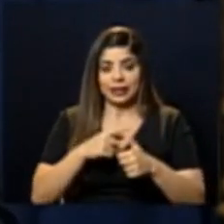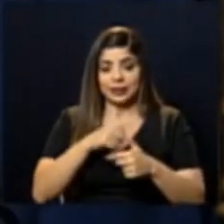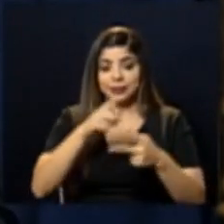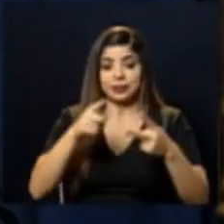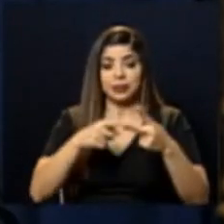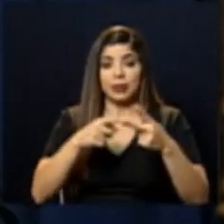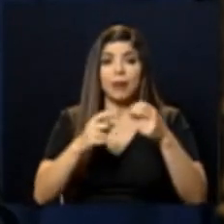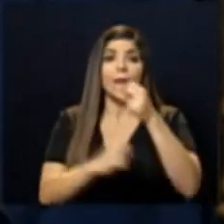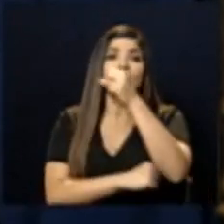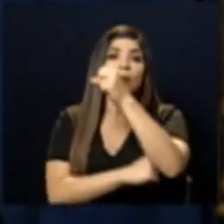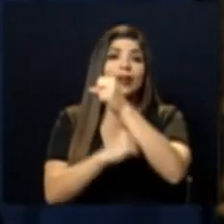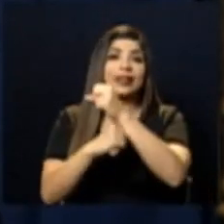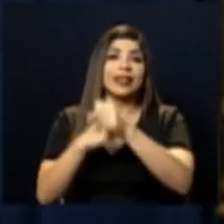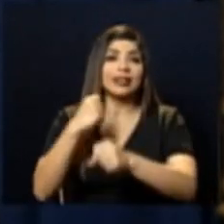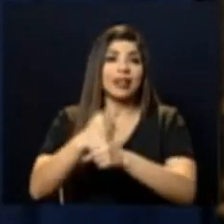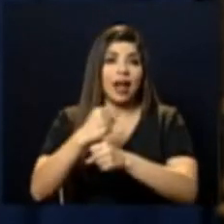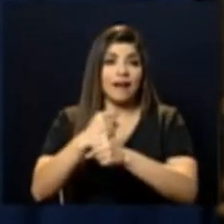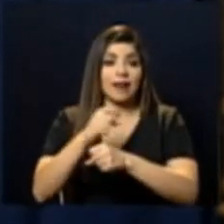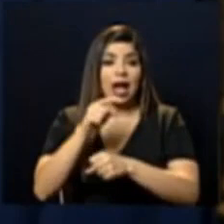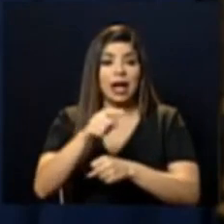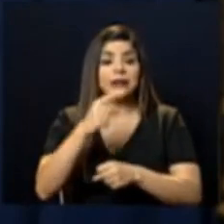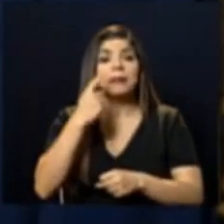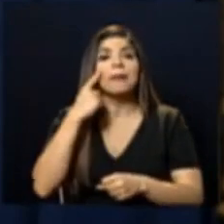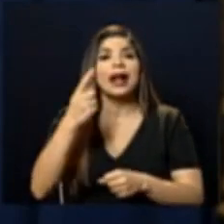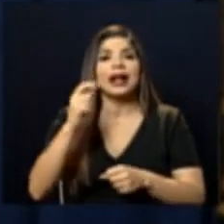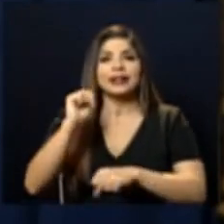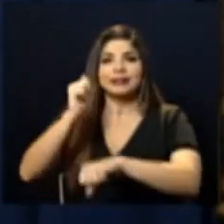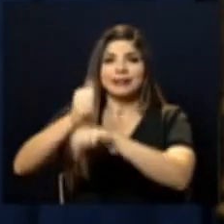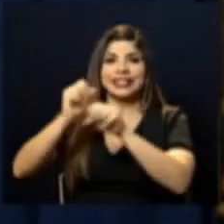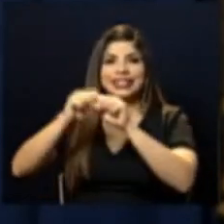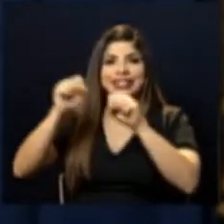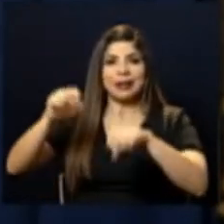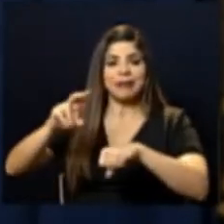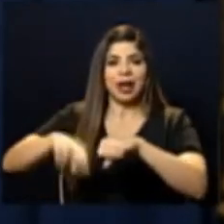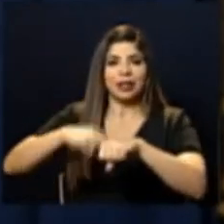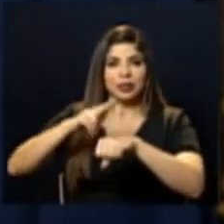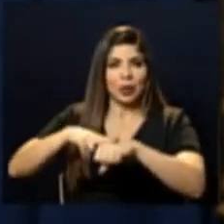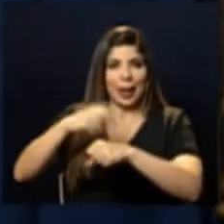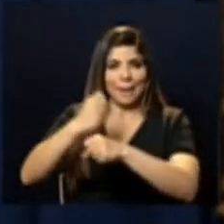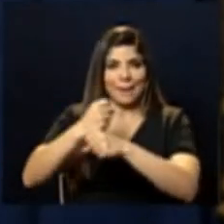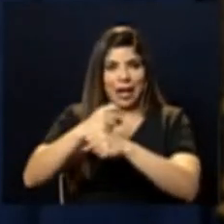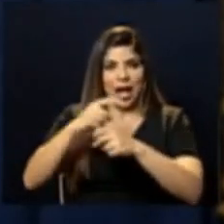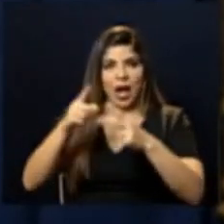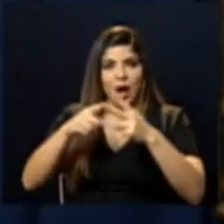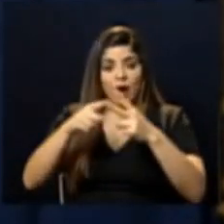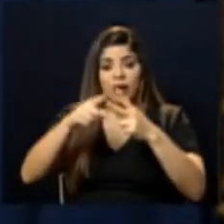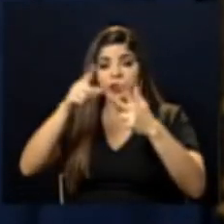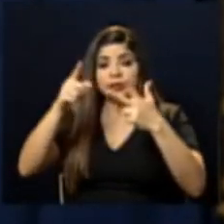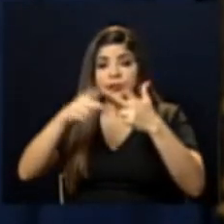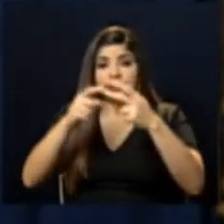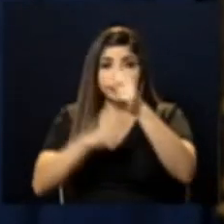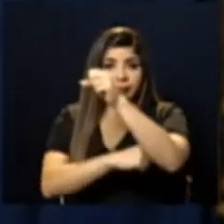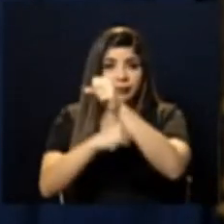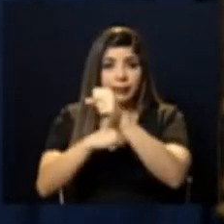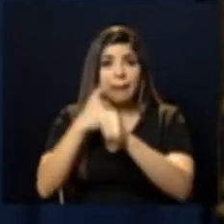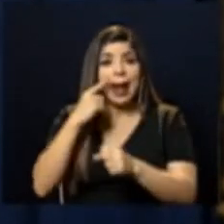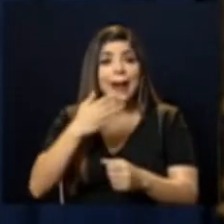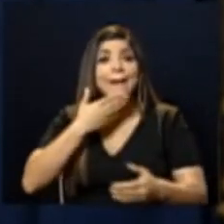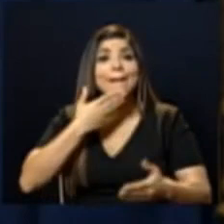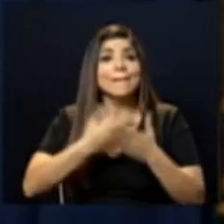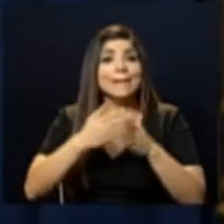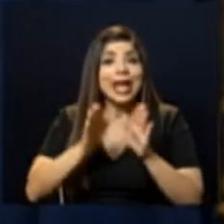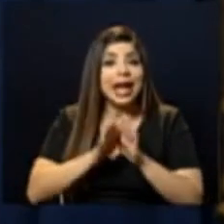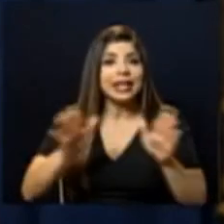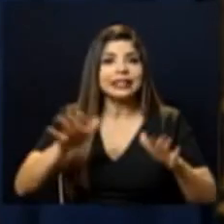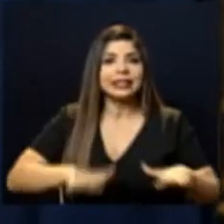Puente al Trabajo, que se materializa en el Sistema Nacional de Empleo. Puente al Bienestar, que es